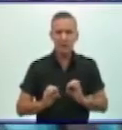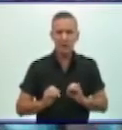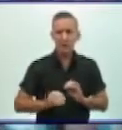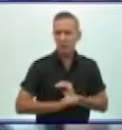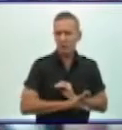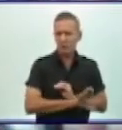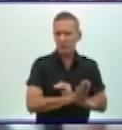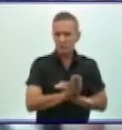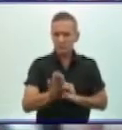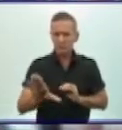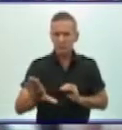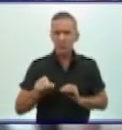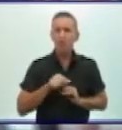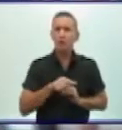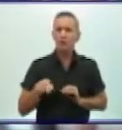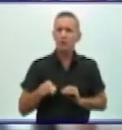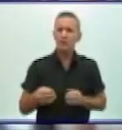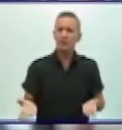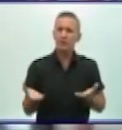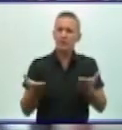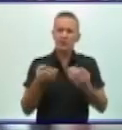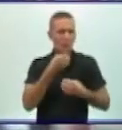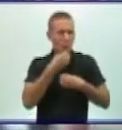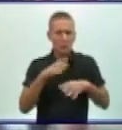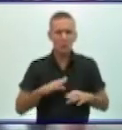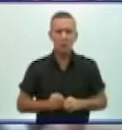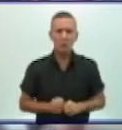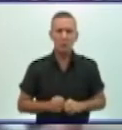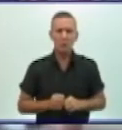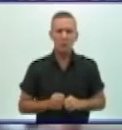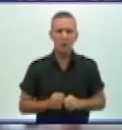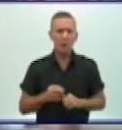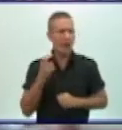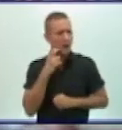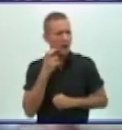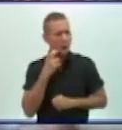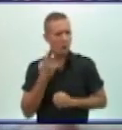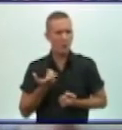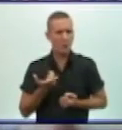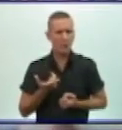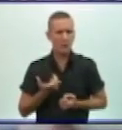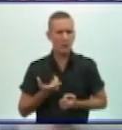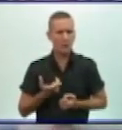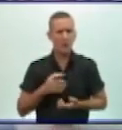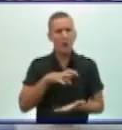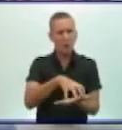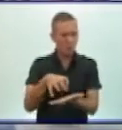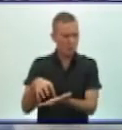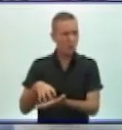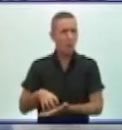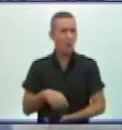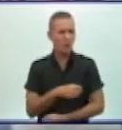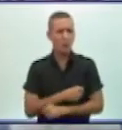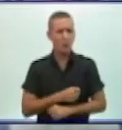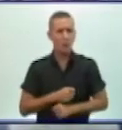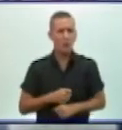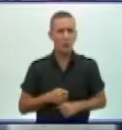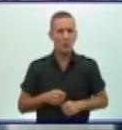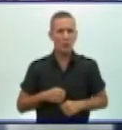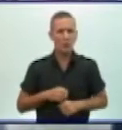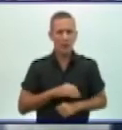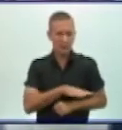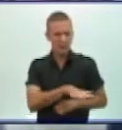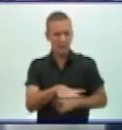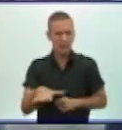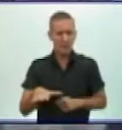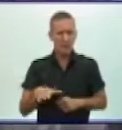ellos se desarrollan, cualquiera que sea, en el transporte público, en los lugares públicos, cómo me tengo que vestir, cómo debo hablar,